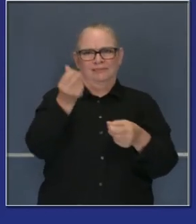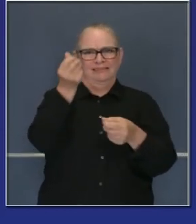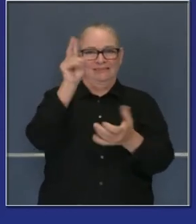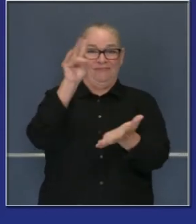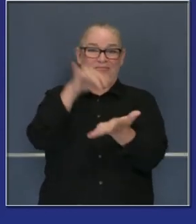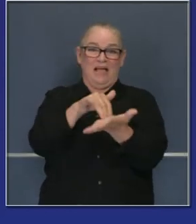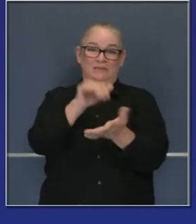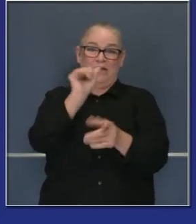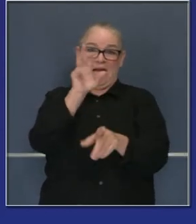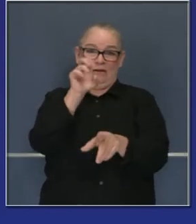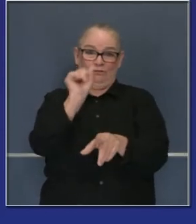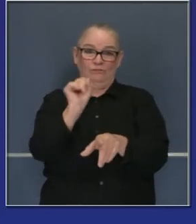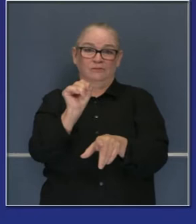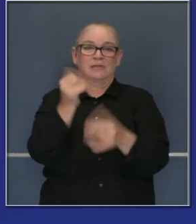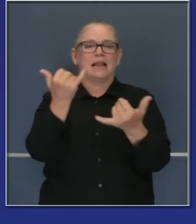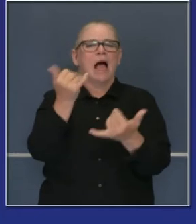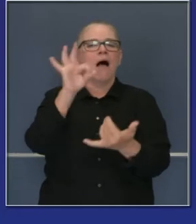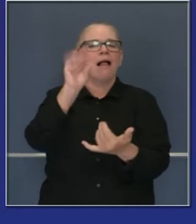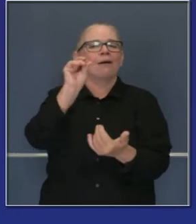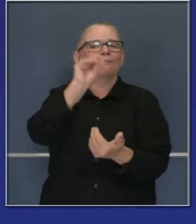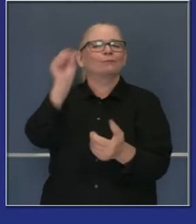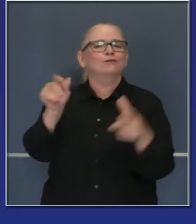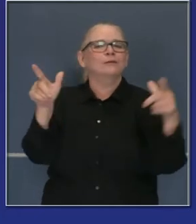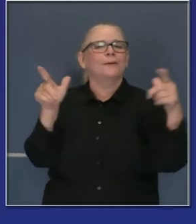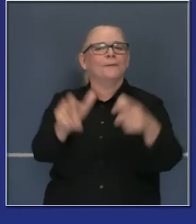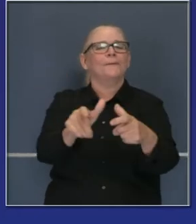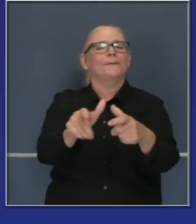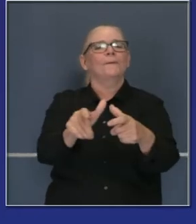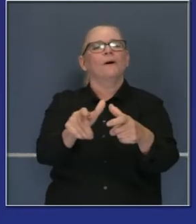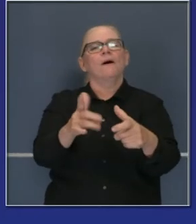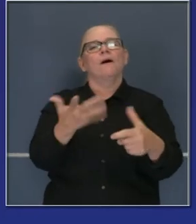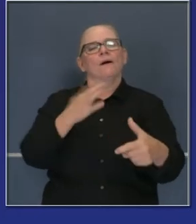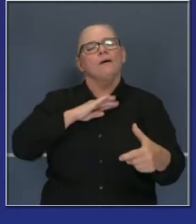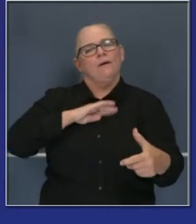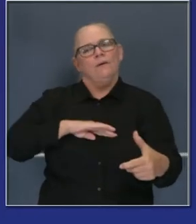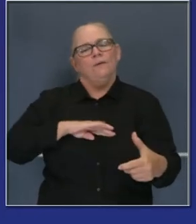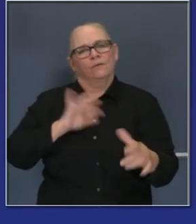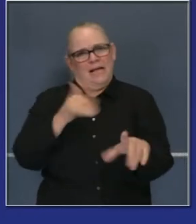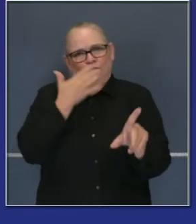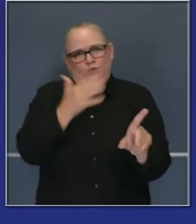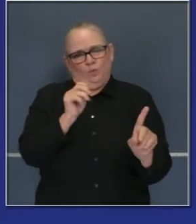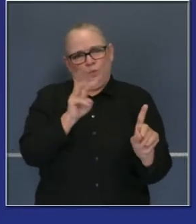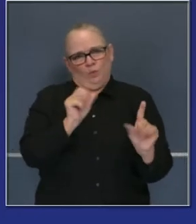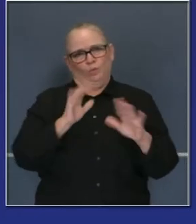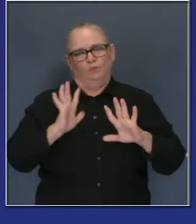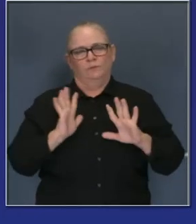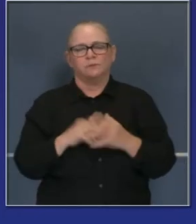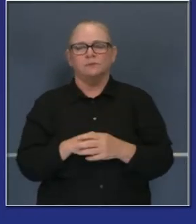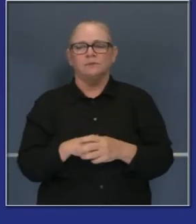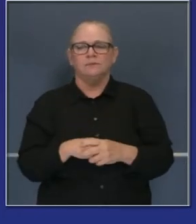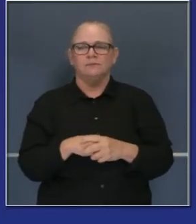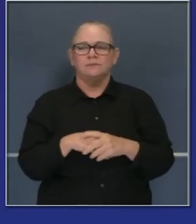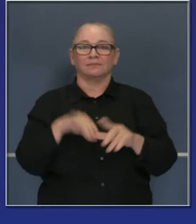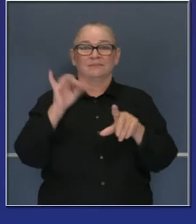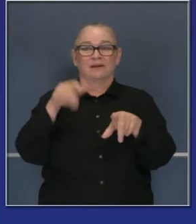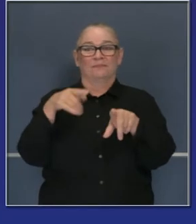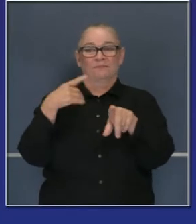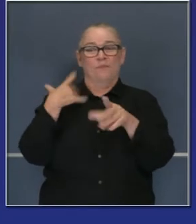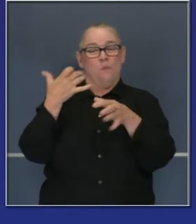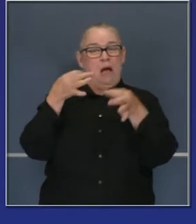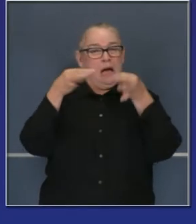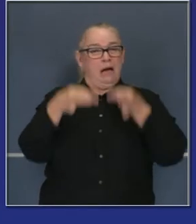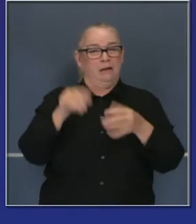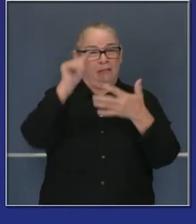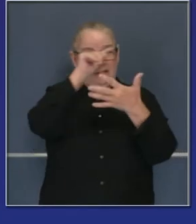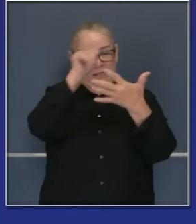todavía son 17.000 pero 90% ha sido contenido comparado con 3% y esto es un punto de referencia con todos